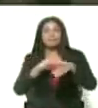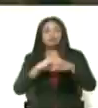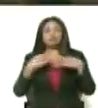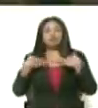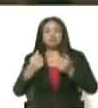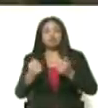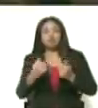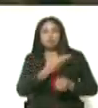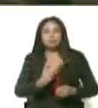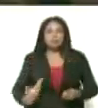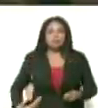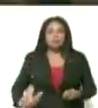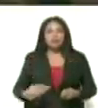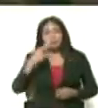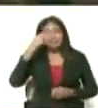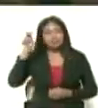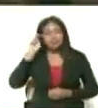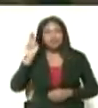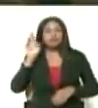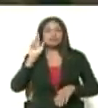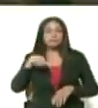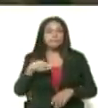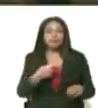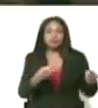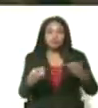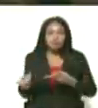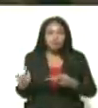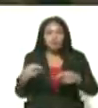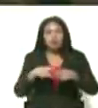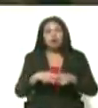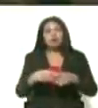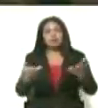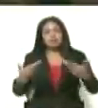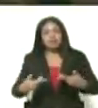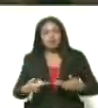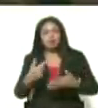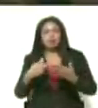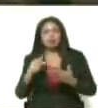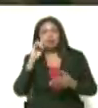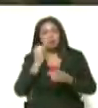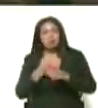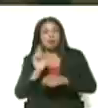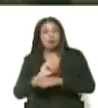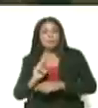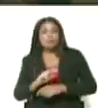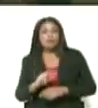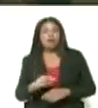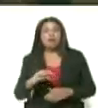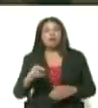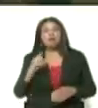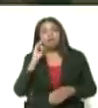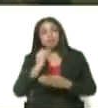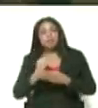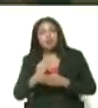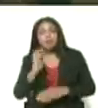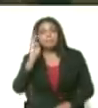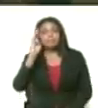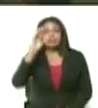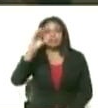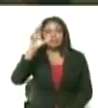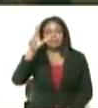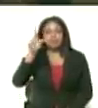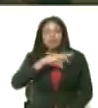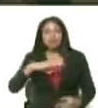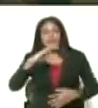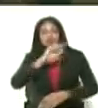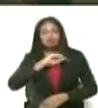hicieron recepción tanto de pruebas rápidas como de pruebas PCR. Ese es el espíritu de solidaridad